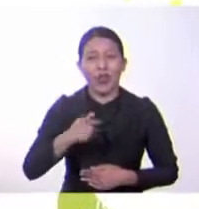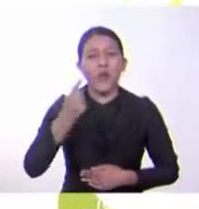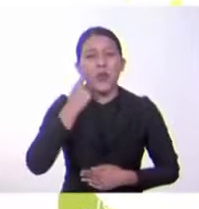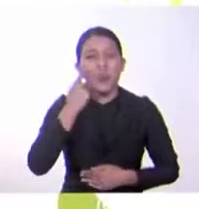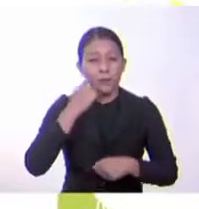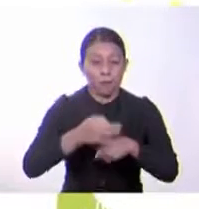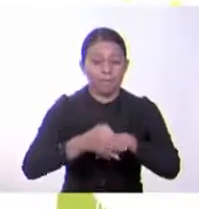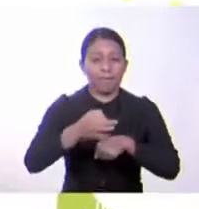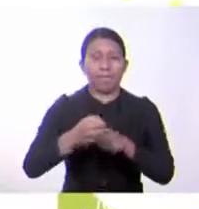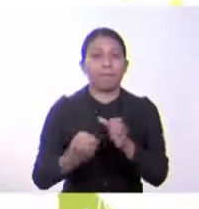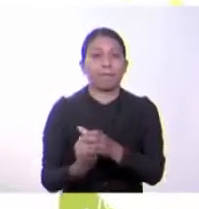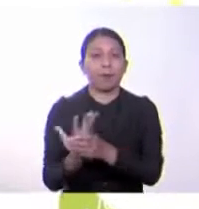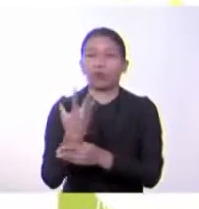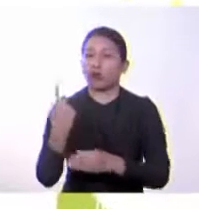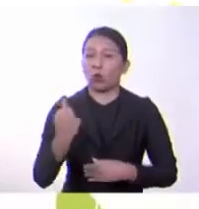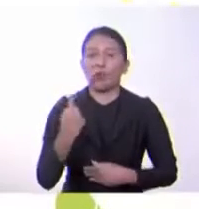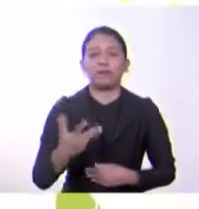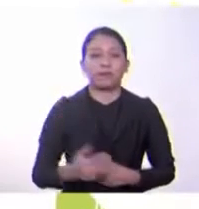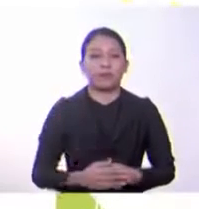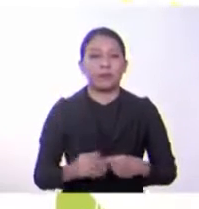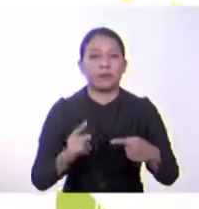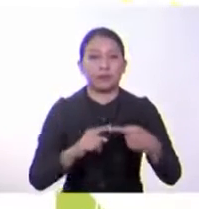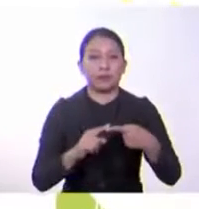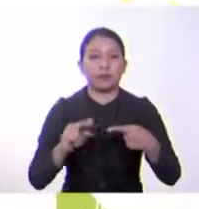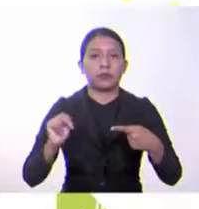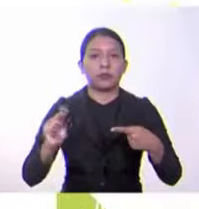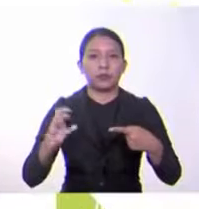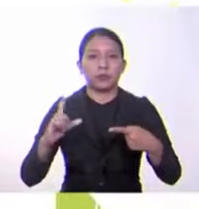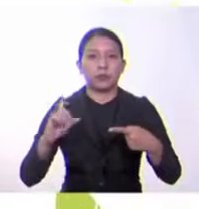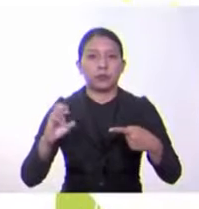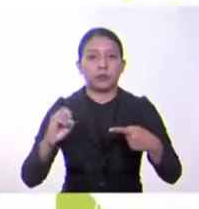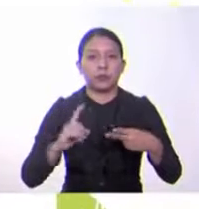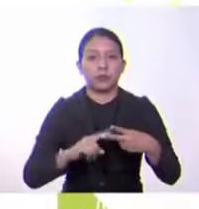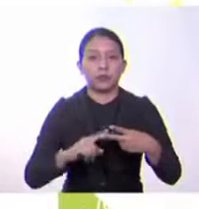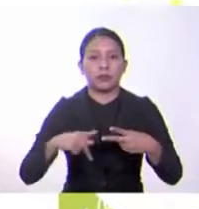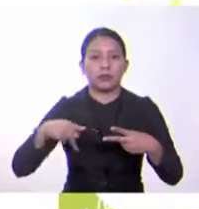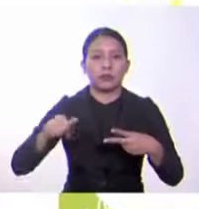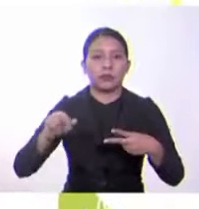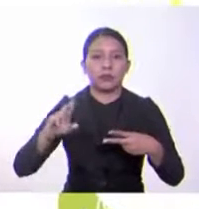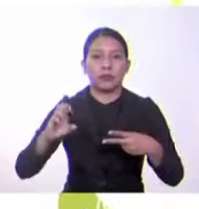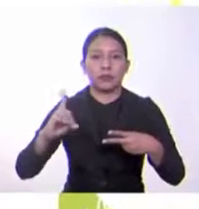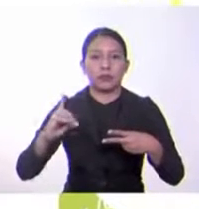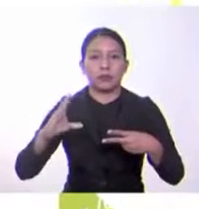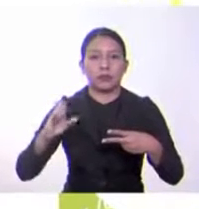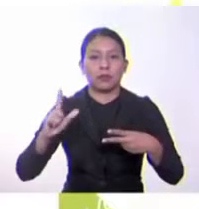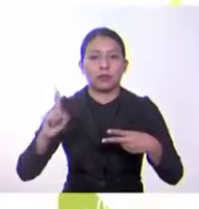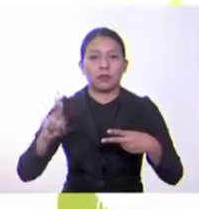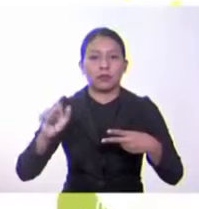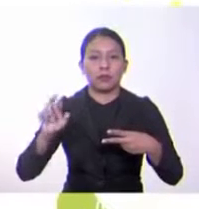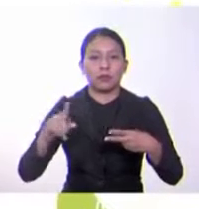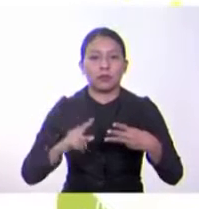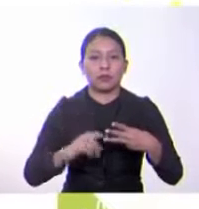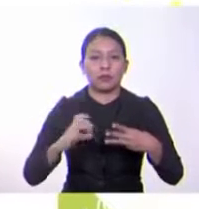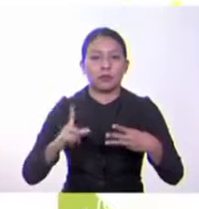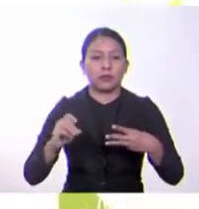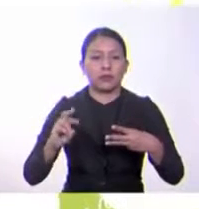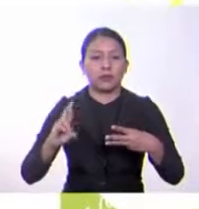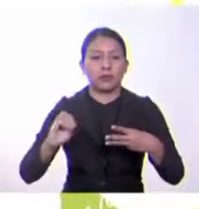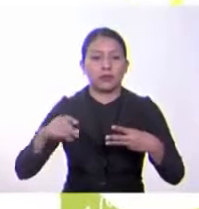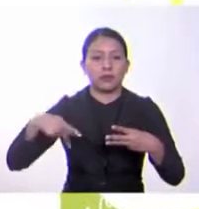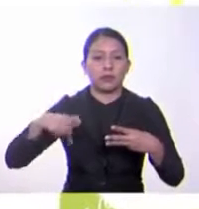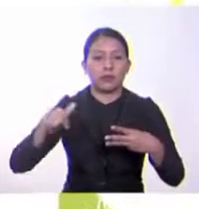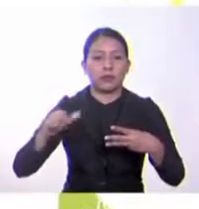en células vegetales. A. El núcleo. B. Pared celular. Y C.